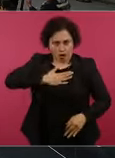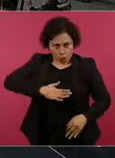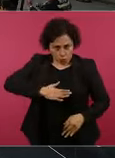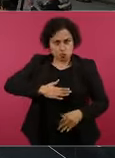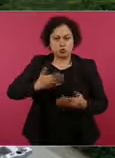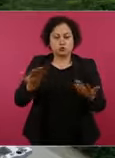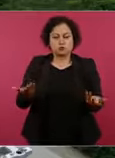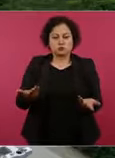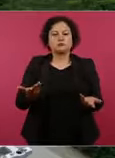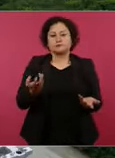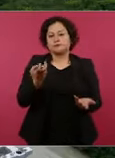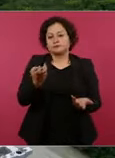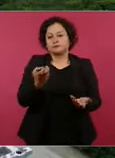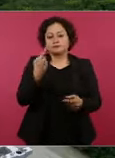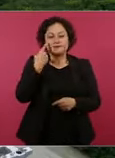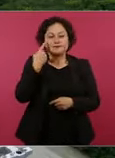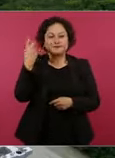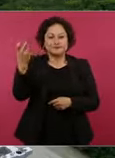y vas hacia allá.